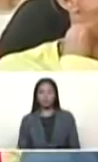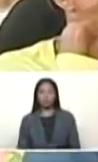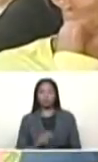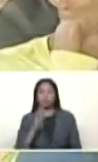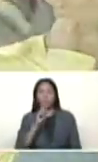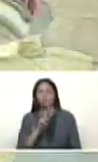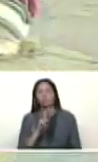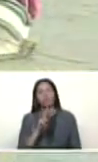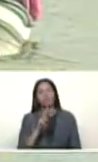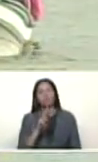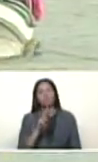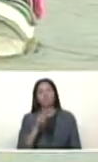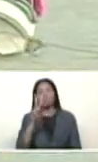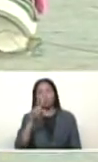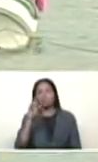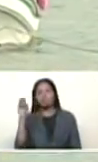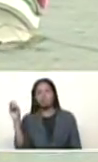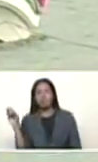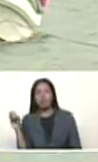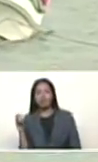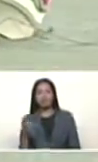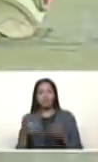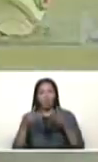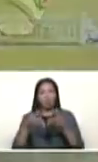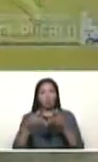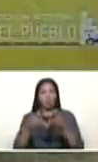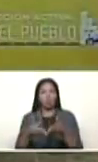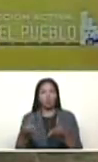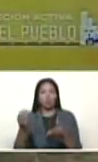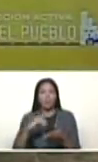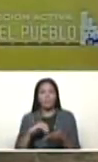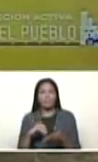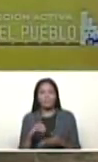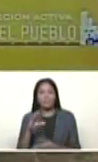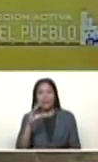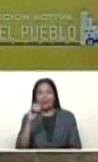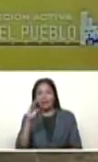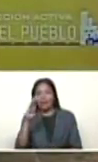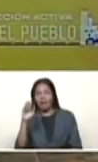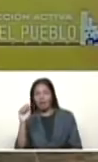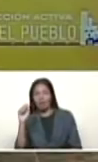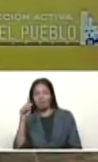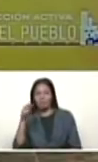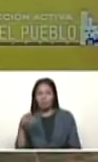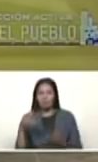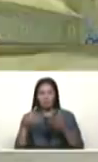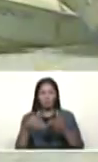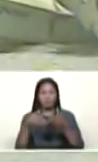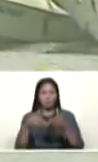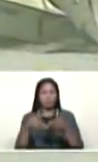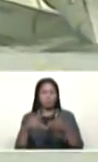200 vehículos de estos gigantes Cava nuevos también para la flota.